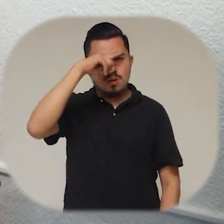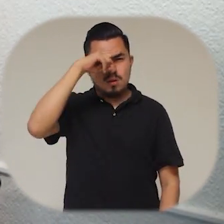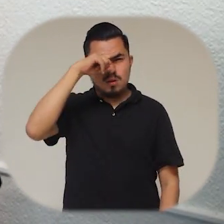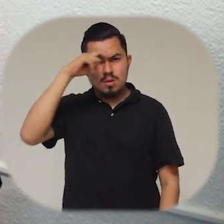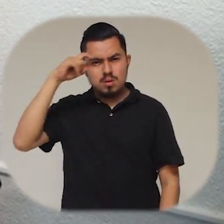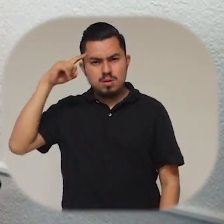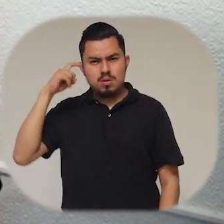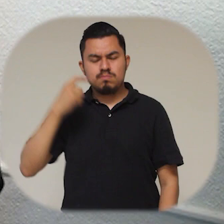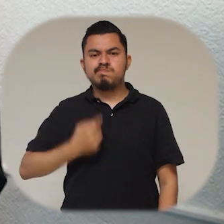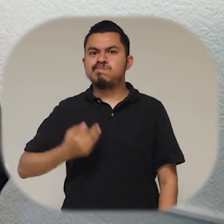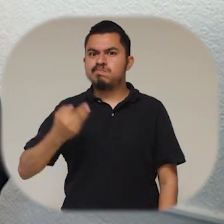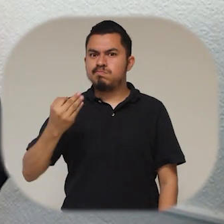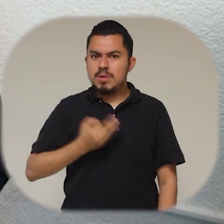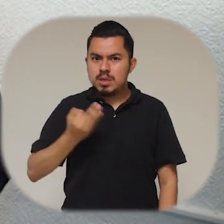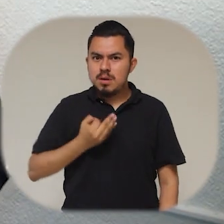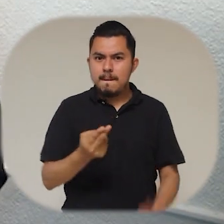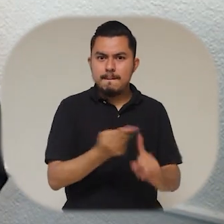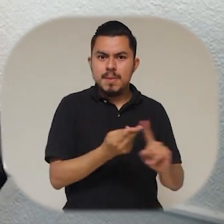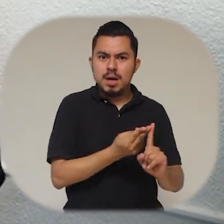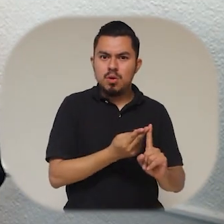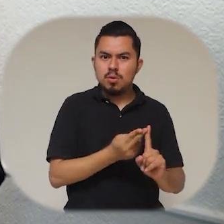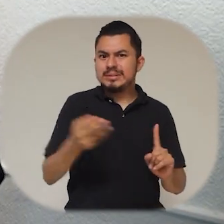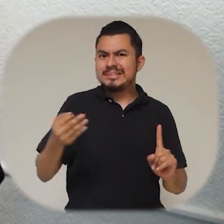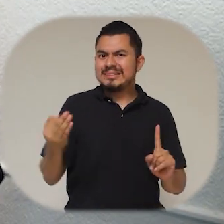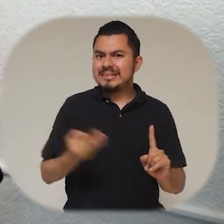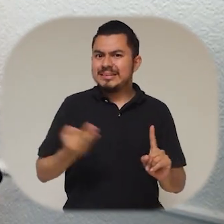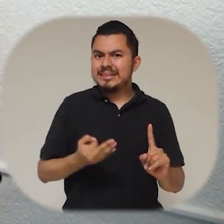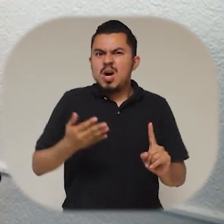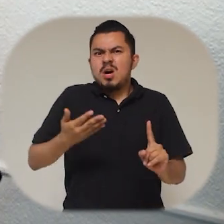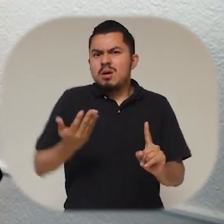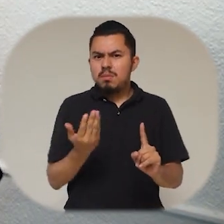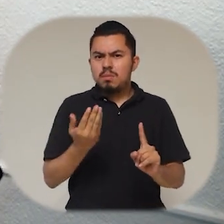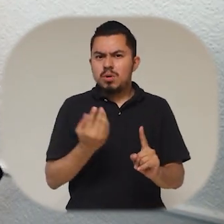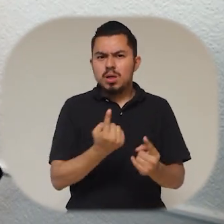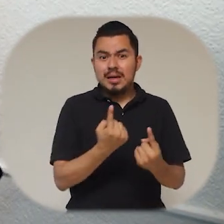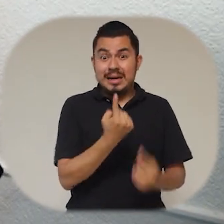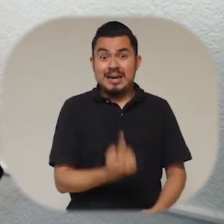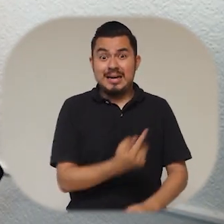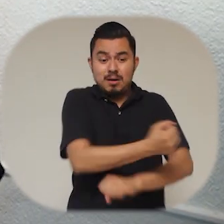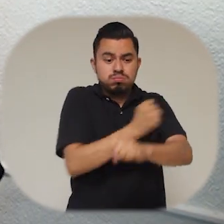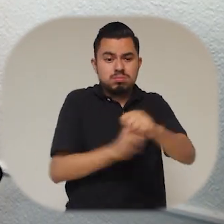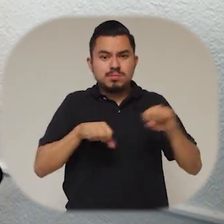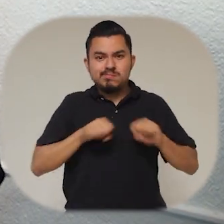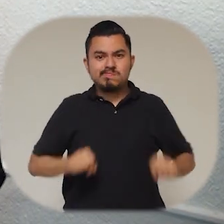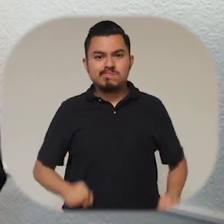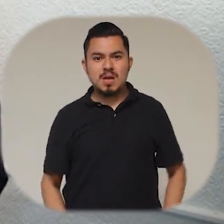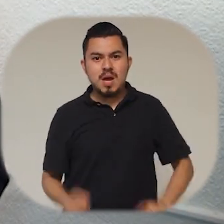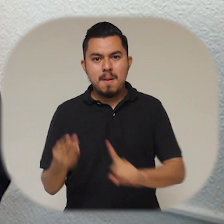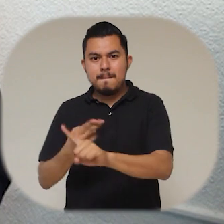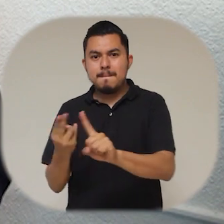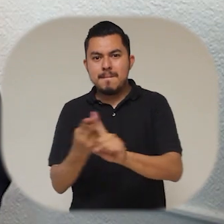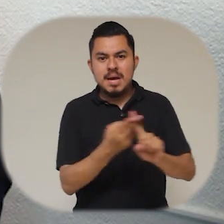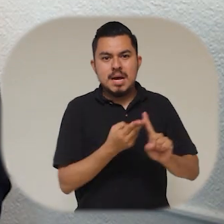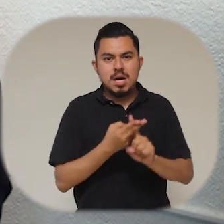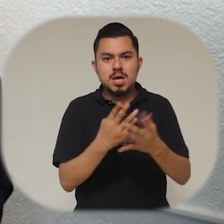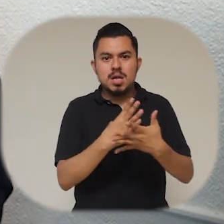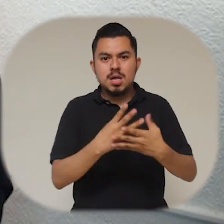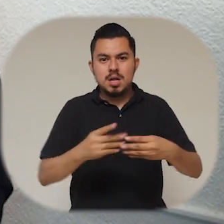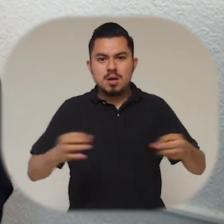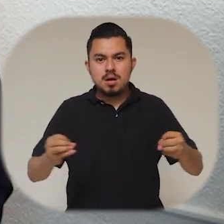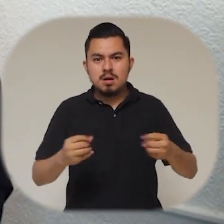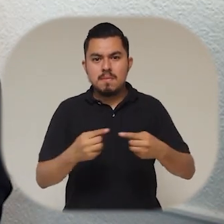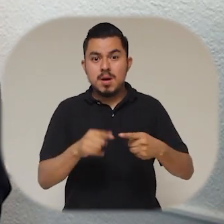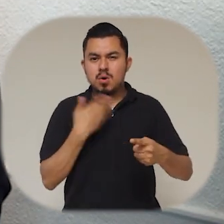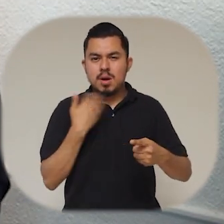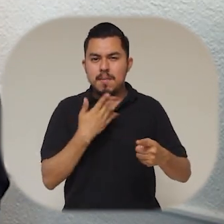para todo el pecador. Aquellos sacerdotes resolvían el pecado. Sin embargo, los pecadores, aunque eran representantes